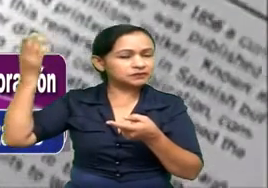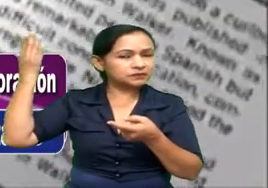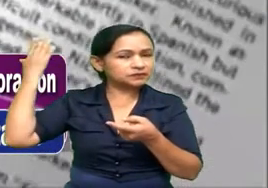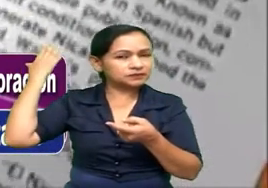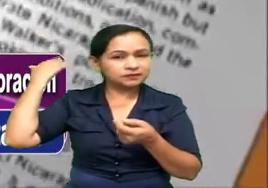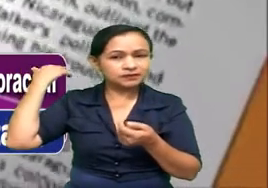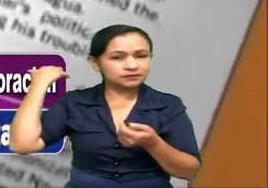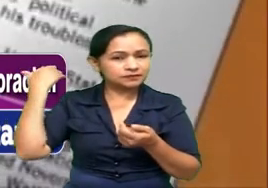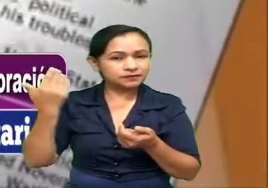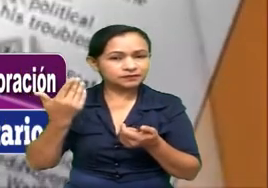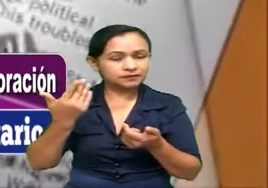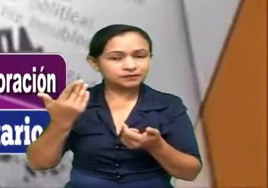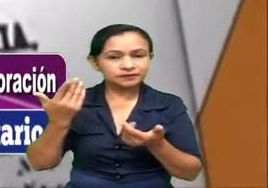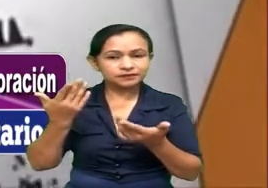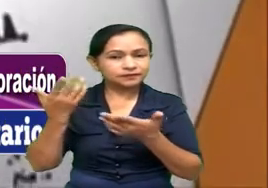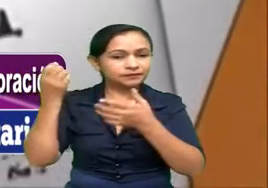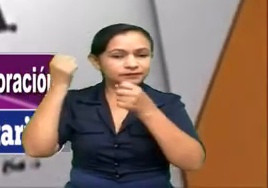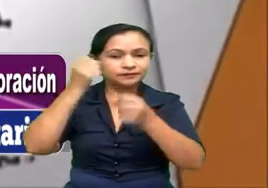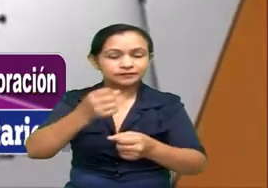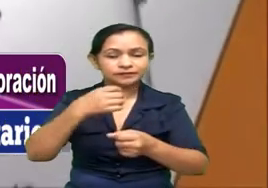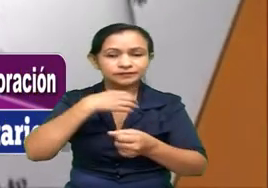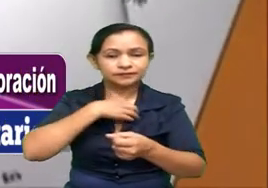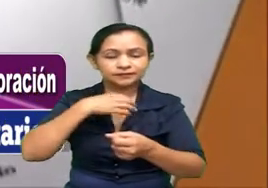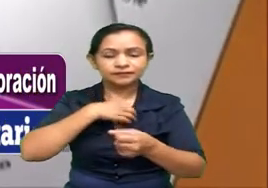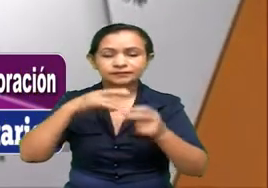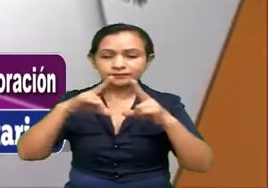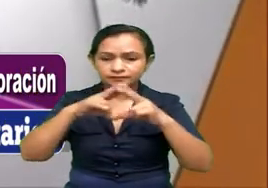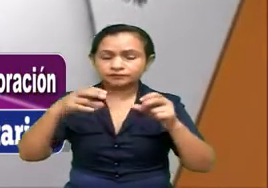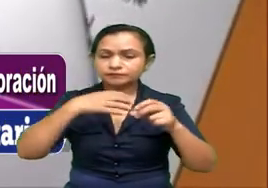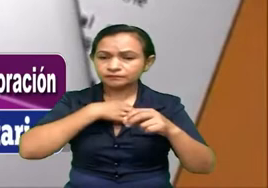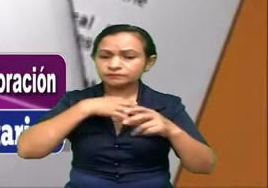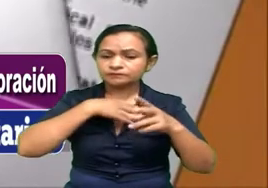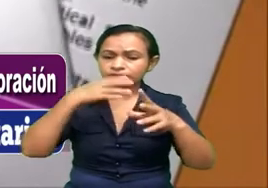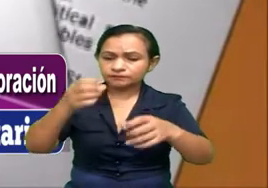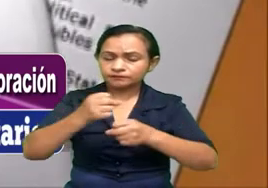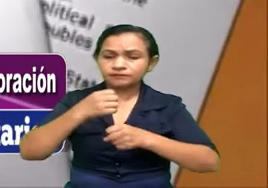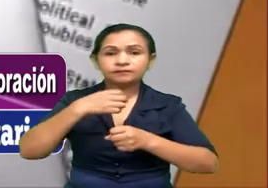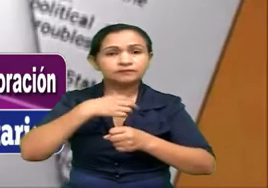época de la colonia pertenece a Nicaragua. Es más,